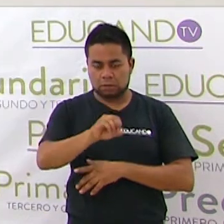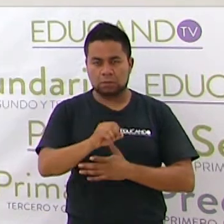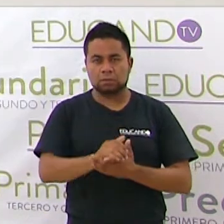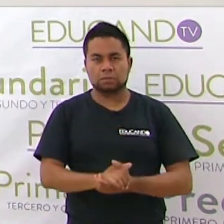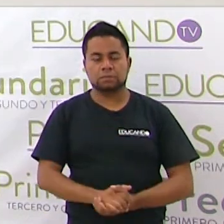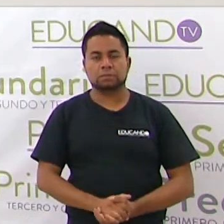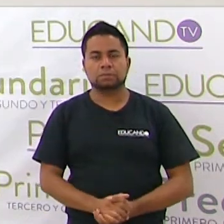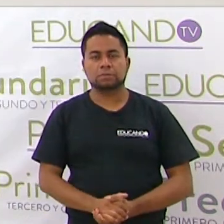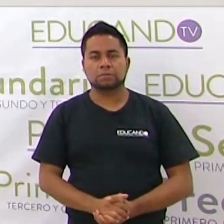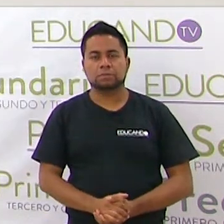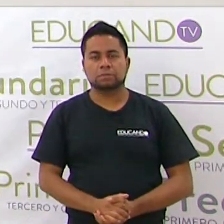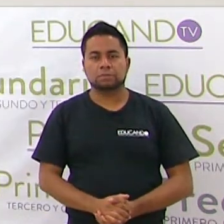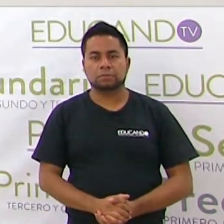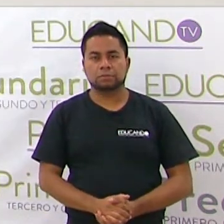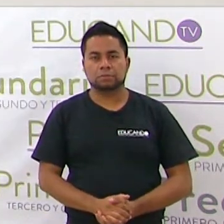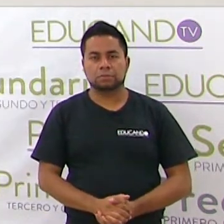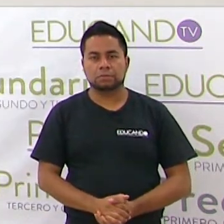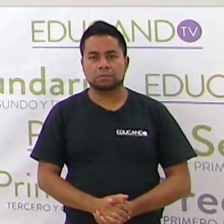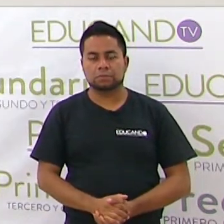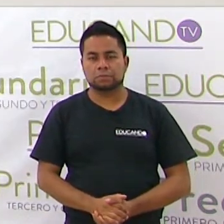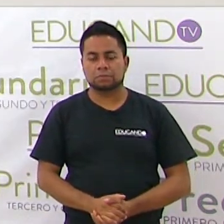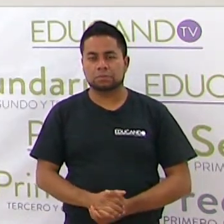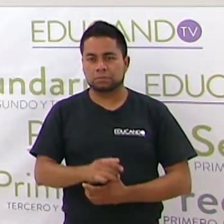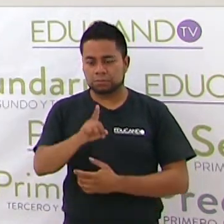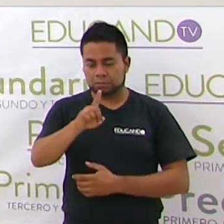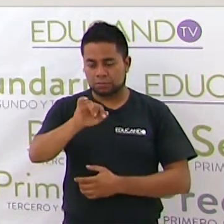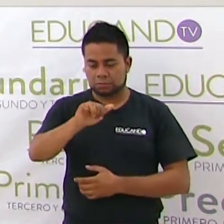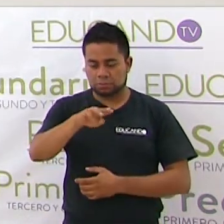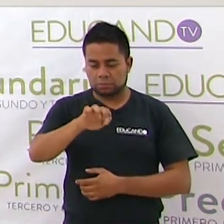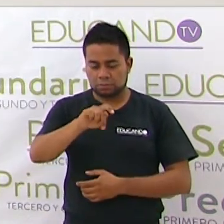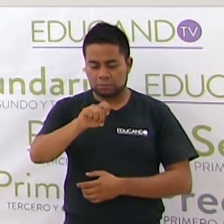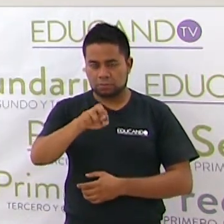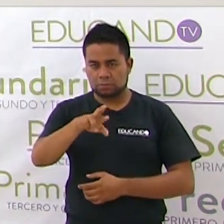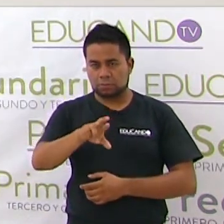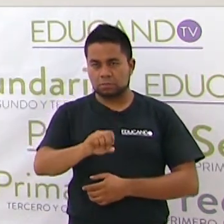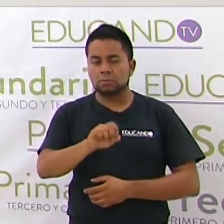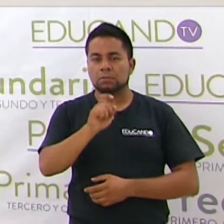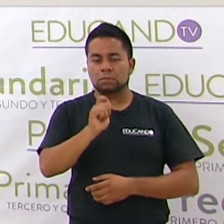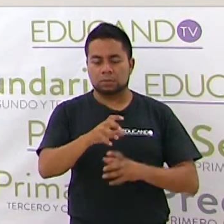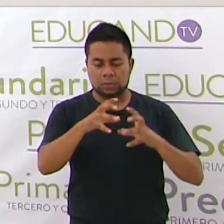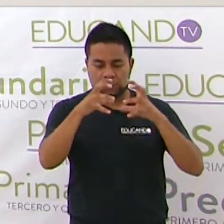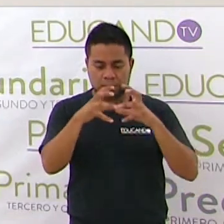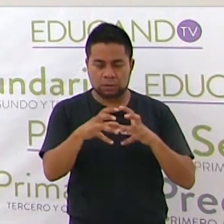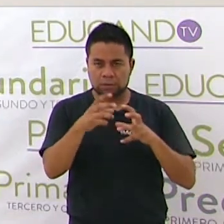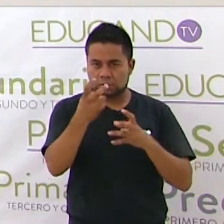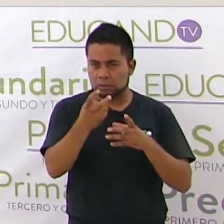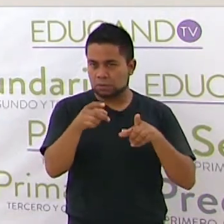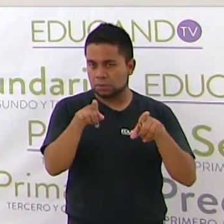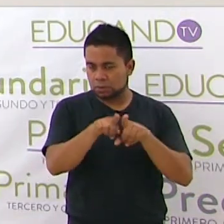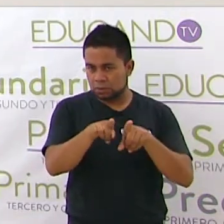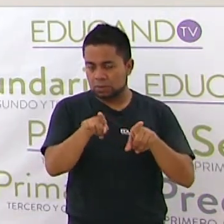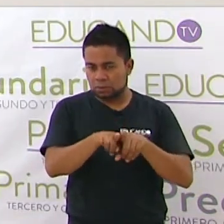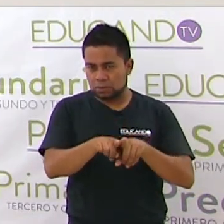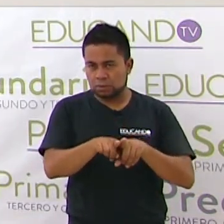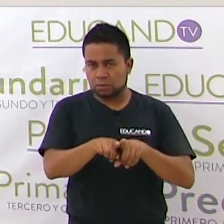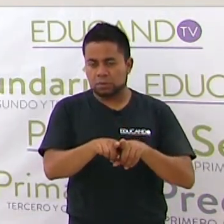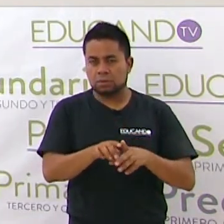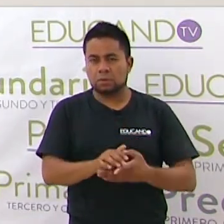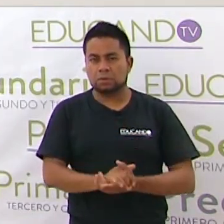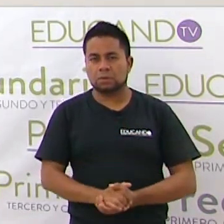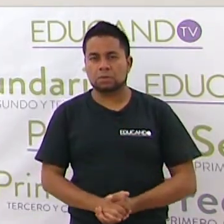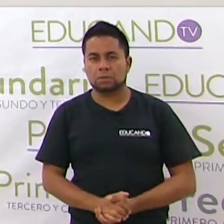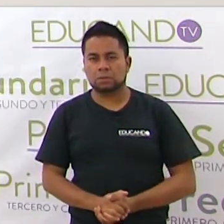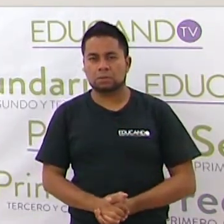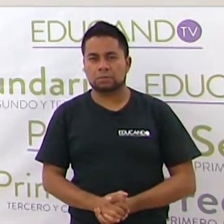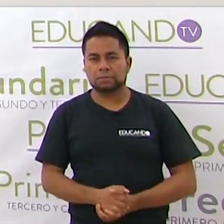diámetro. Y el diámetro de esta esfera es igual, aquí lo vamos a poner con